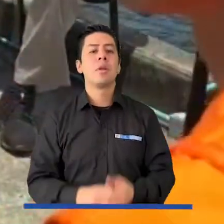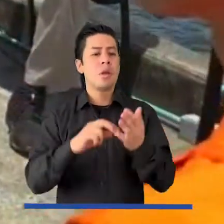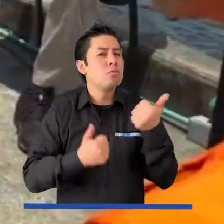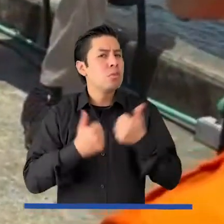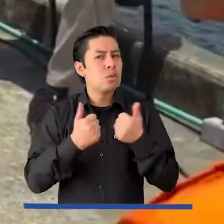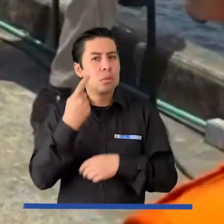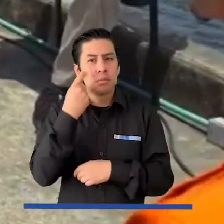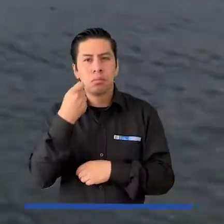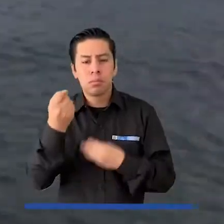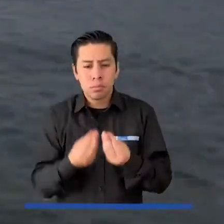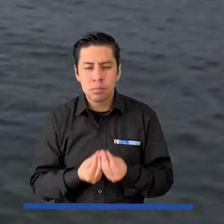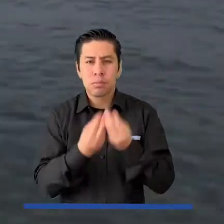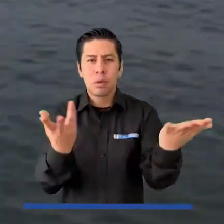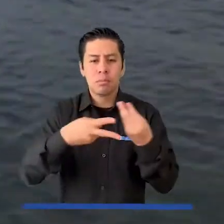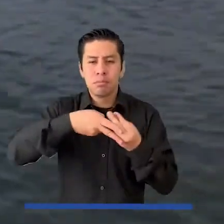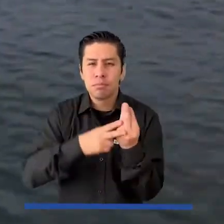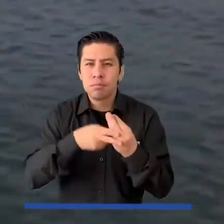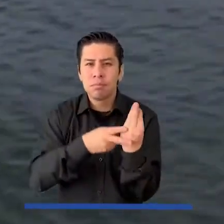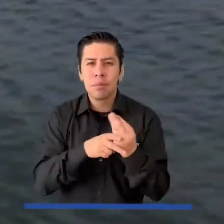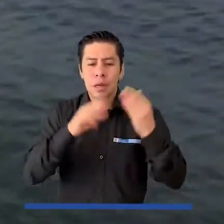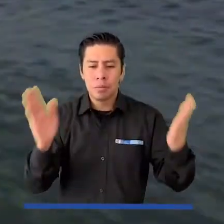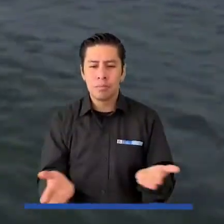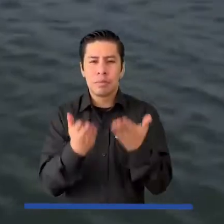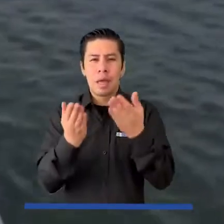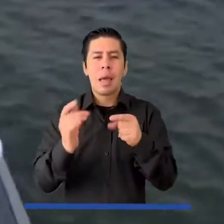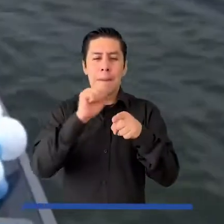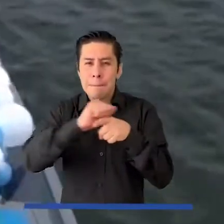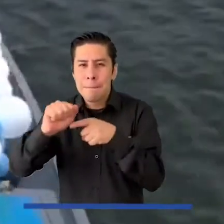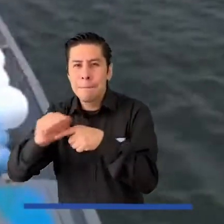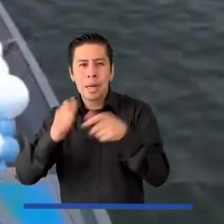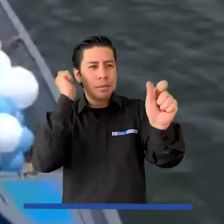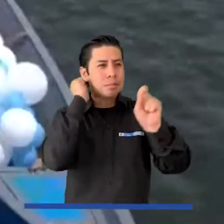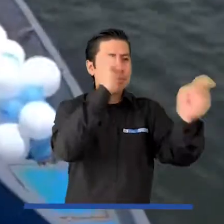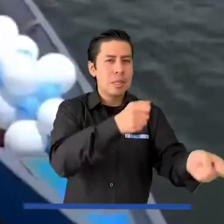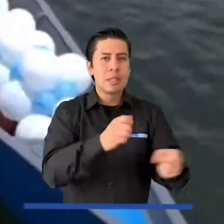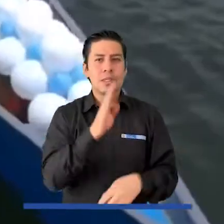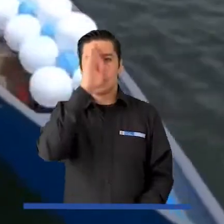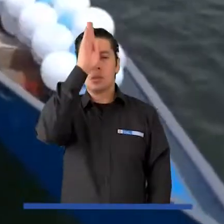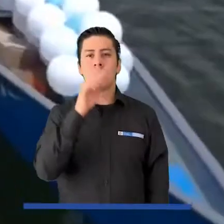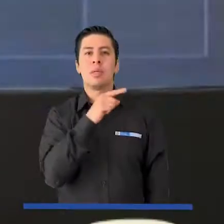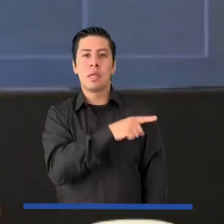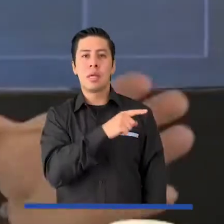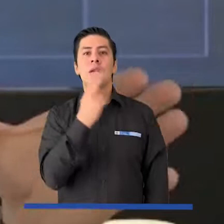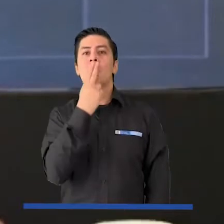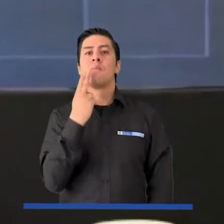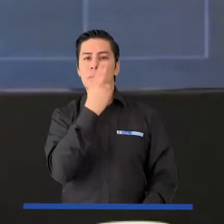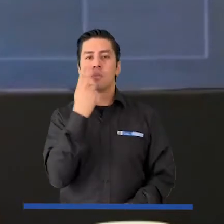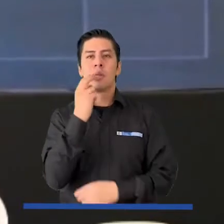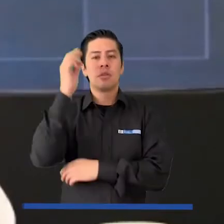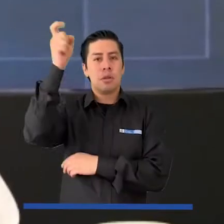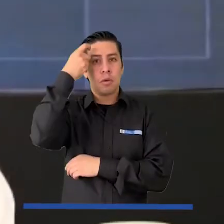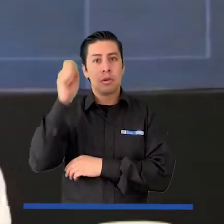canoa, con los cuales se busca brindarles herramientas para la recuperación de este tipo de prácticas tradicionales. Un compromiso del